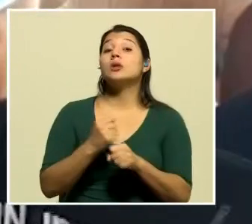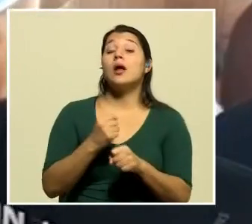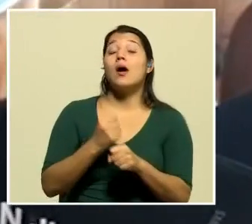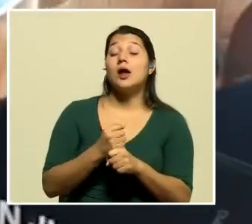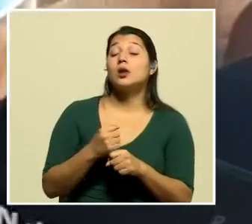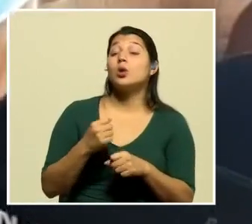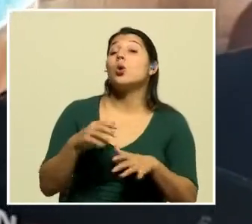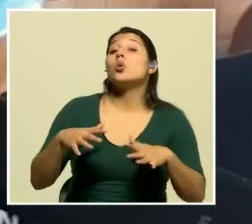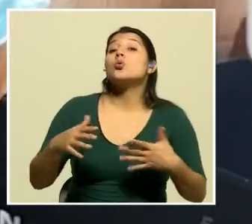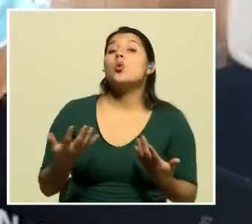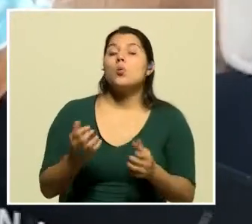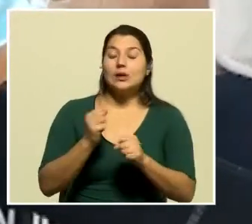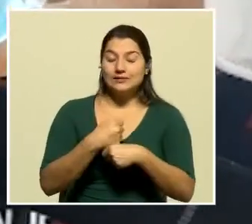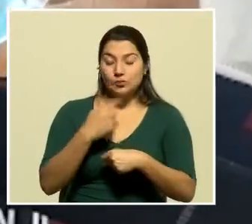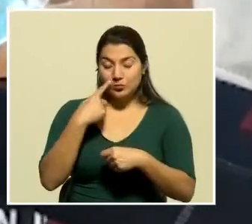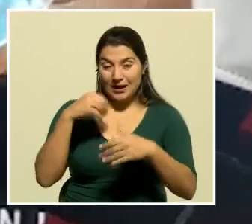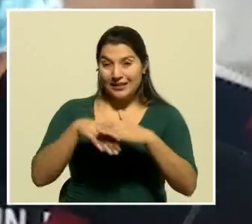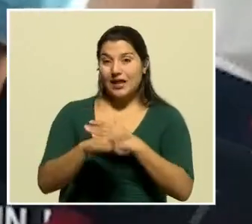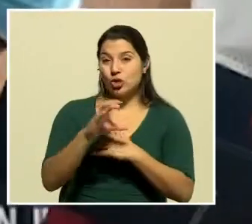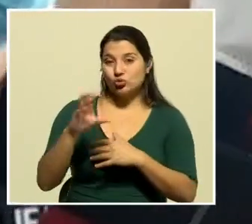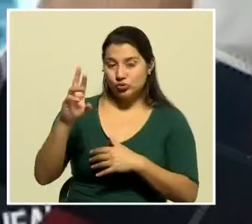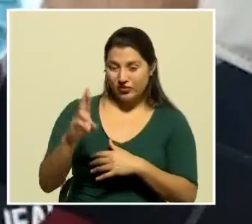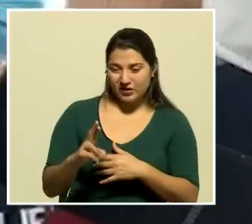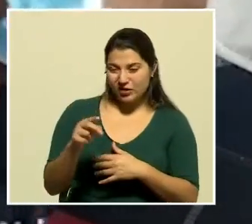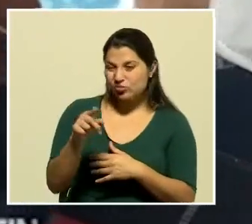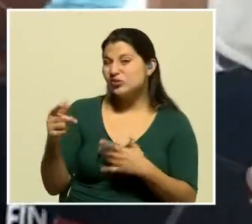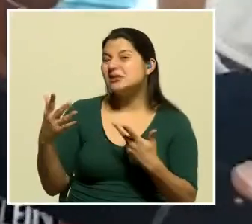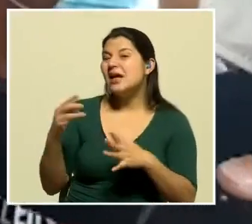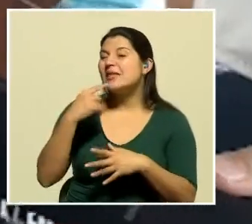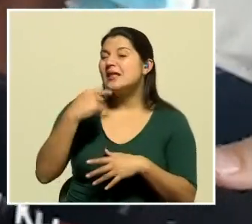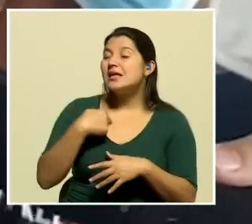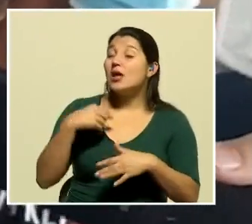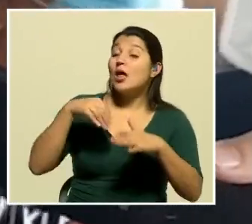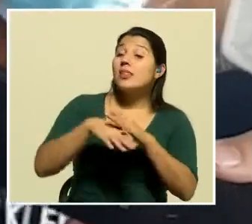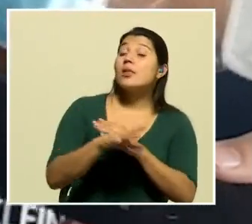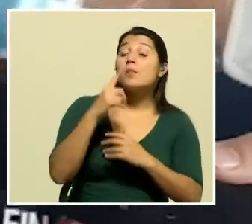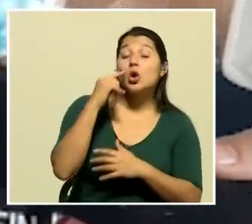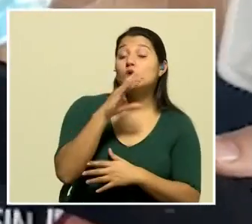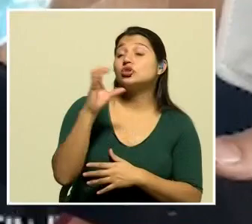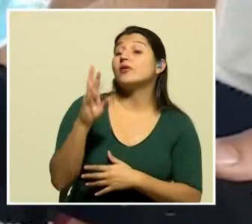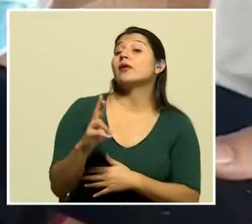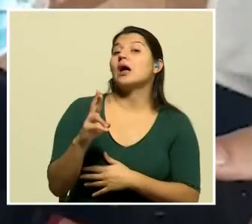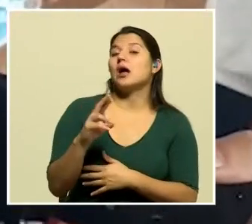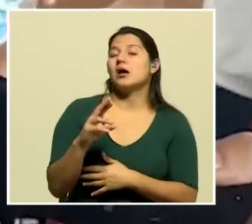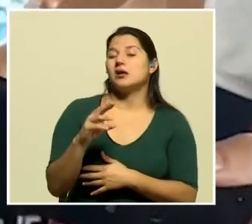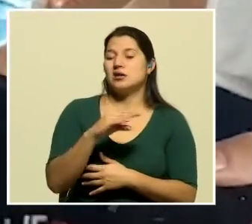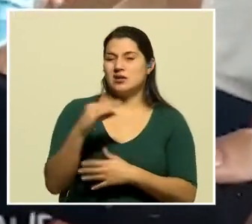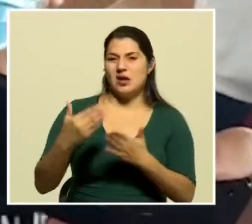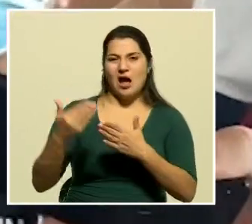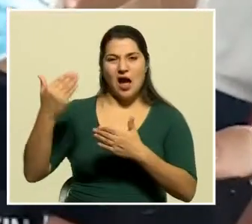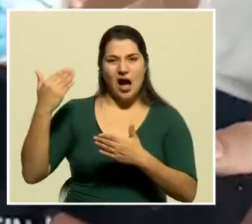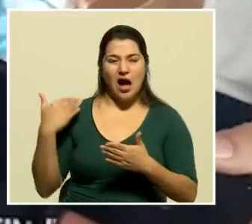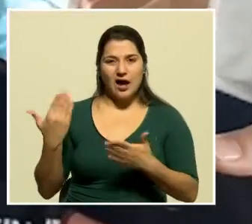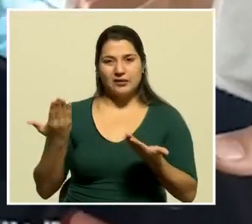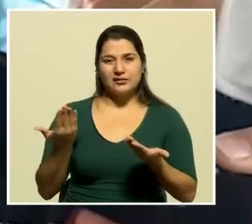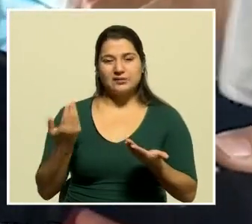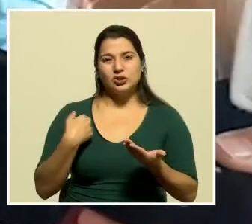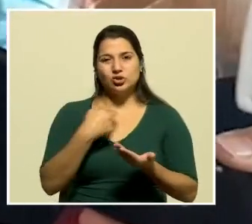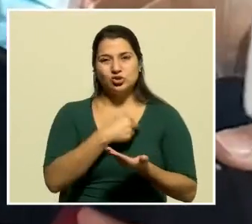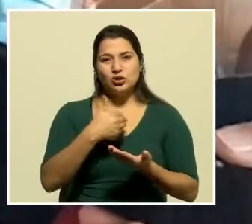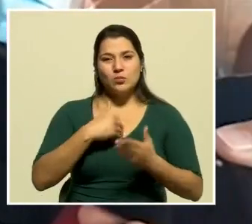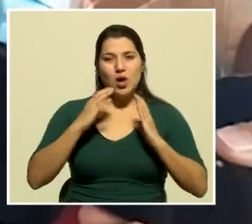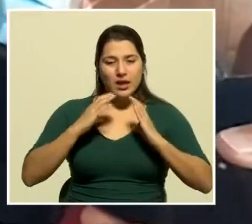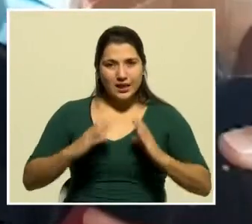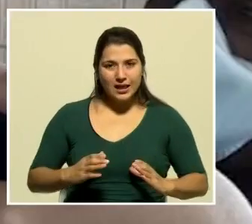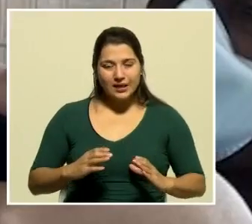a hacer? ¿Cómo entramos a Costa Rica? Ya están diciendo que entramos y tenemos que salir por ahí mismo cargados. Antes nosotros tenemos clientes en Costa Rica que entrábamos a buscarle la